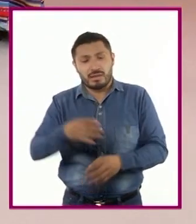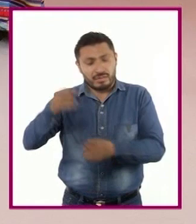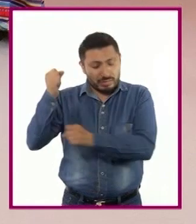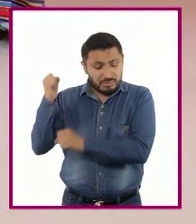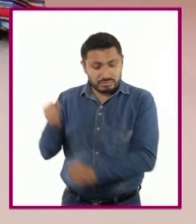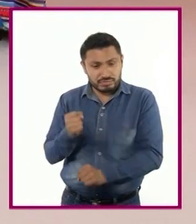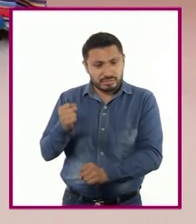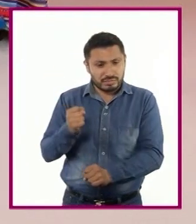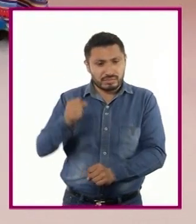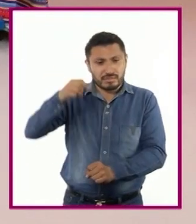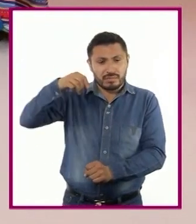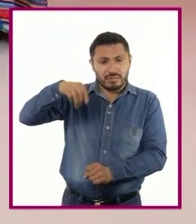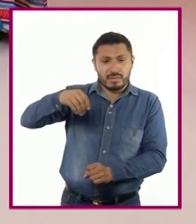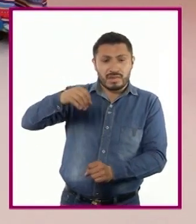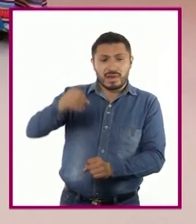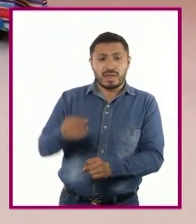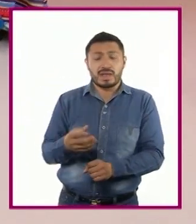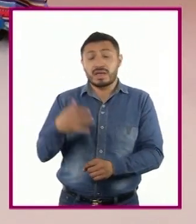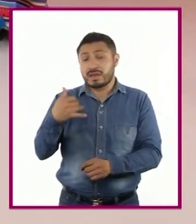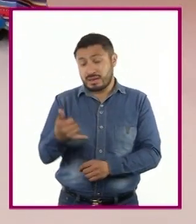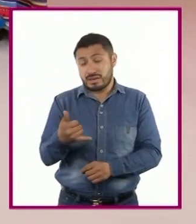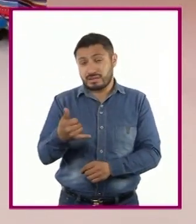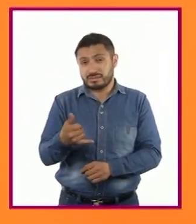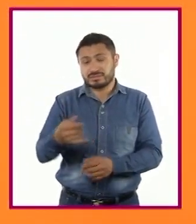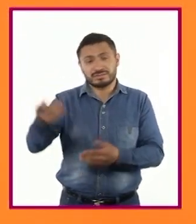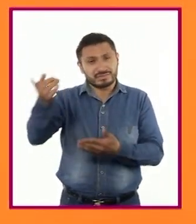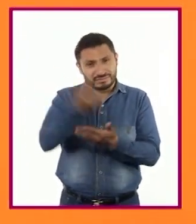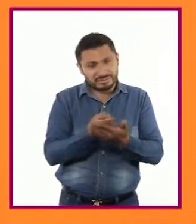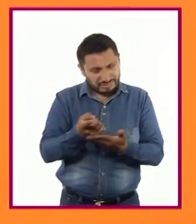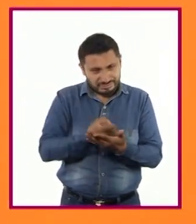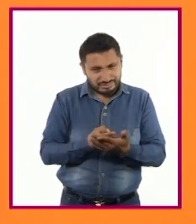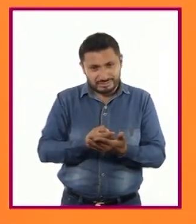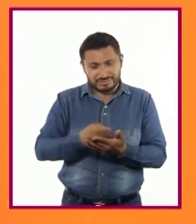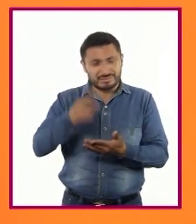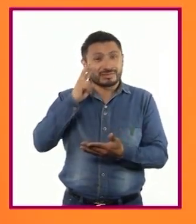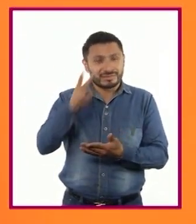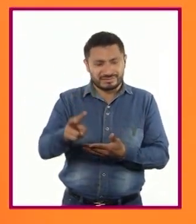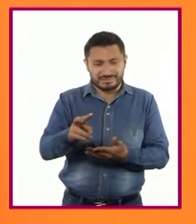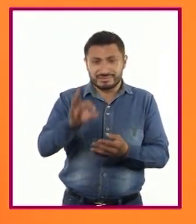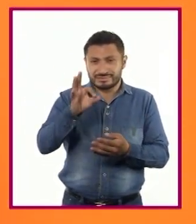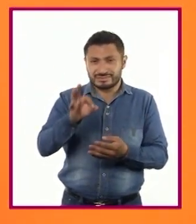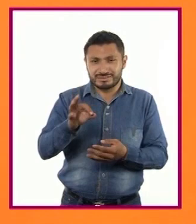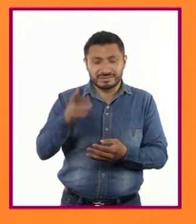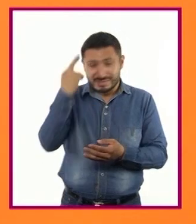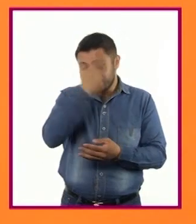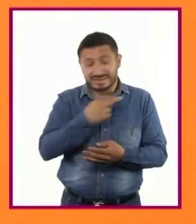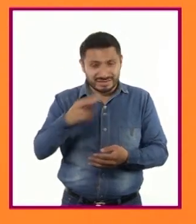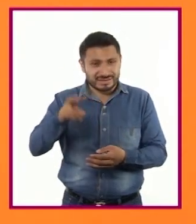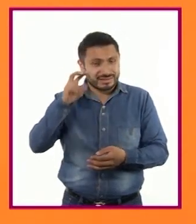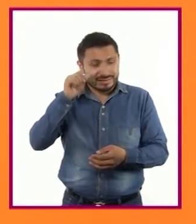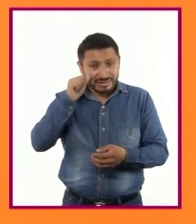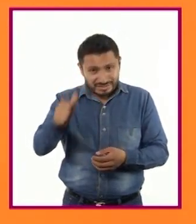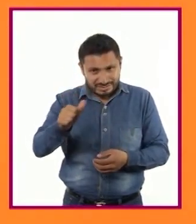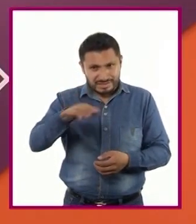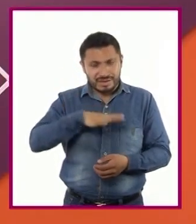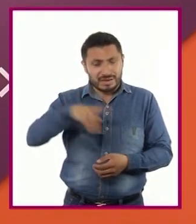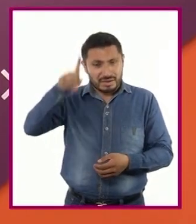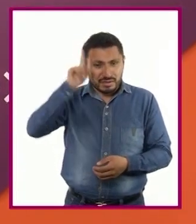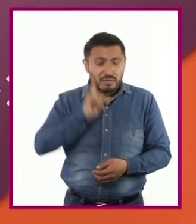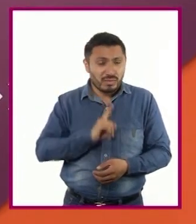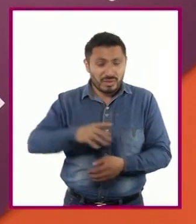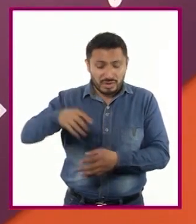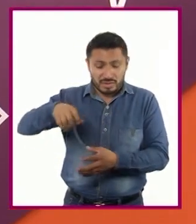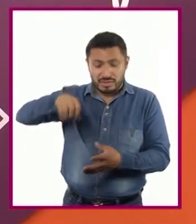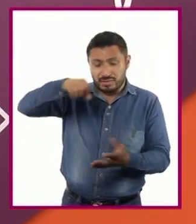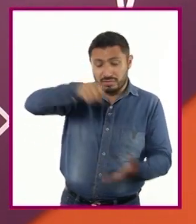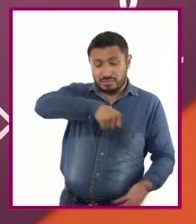mechudo y en la parte, en la imagen, observa bien, está la señora con la cubeta. Y de hecho